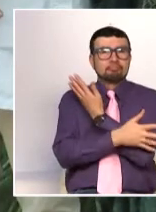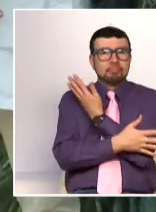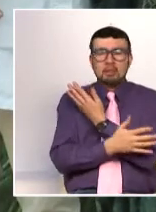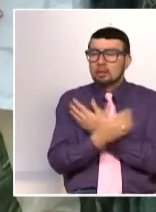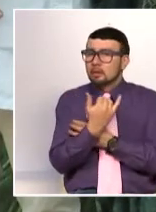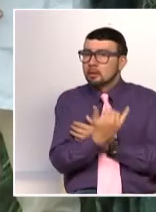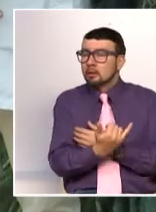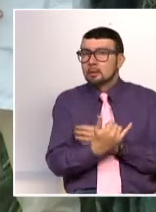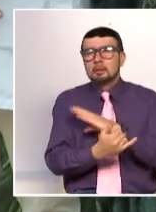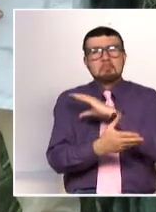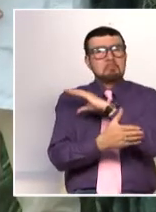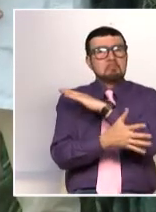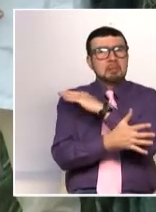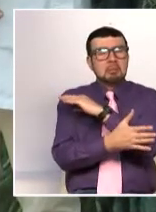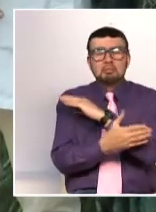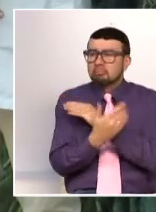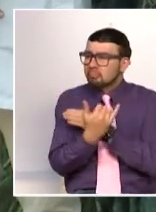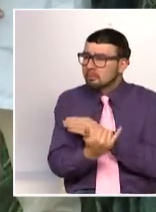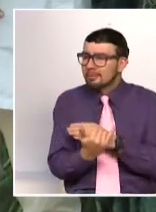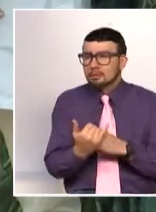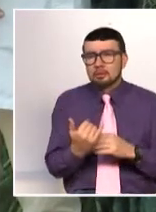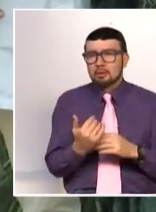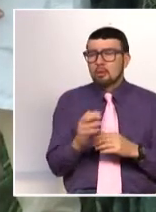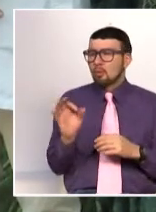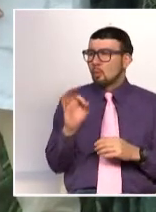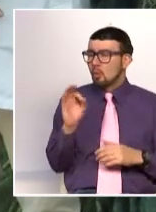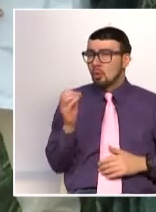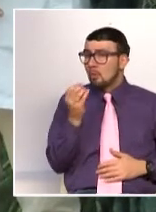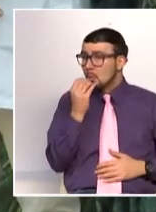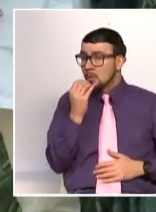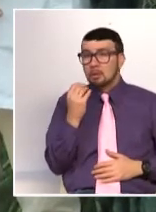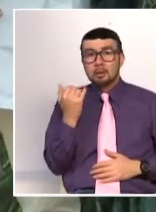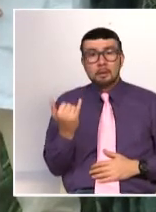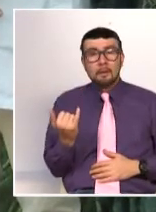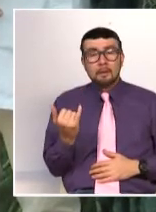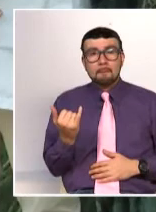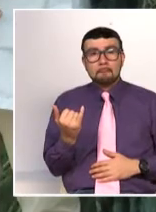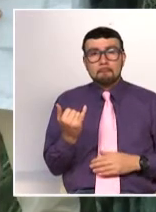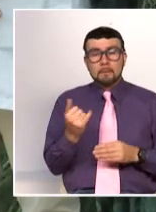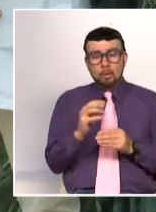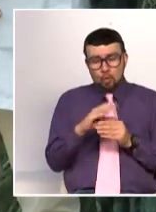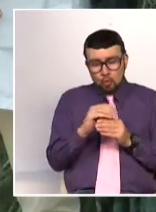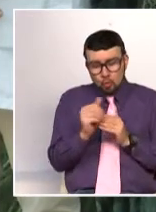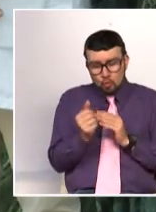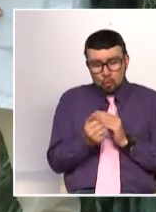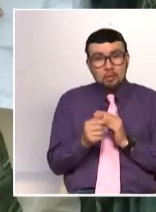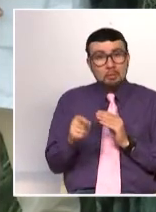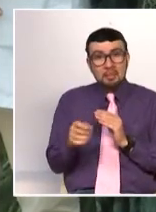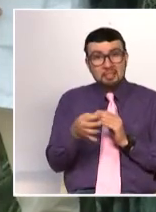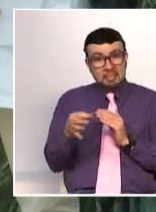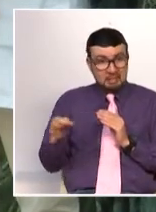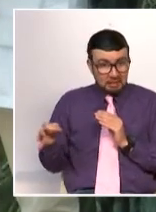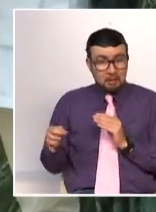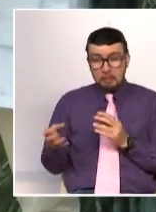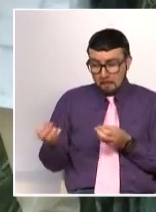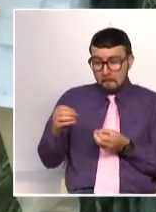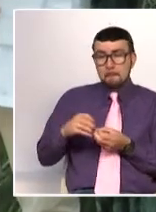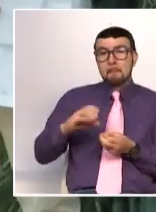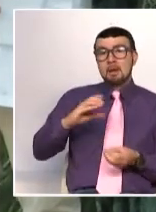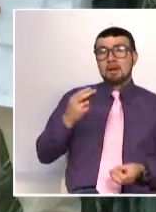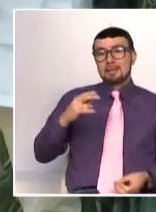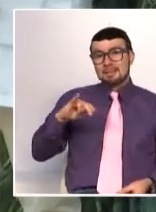o una proteína vegetal si hacer tortas de carne de lentejas acompañadas de chía y ajonjolí